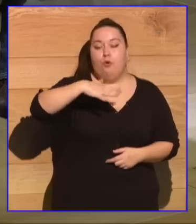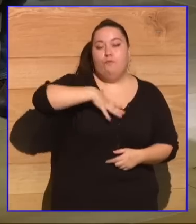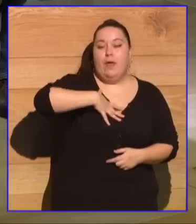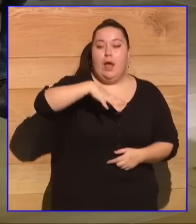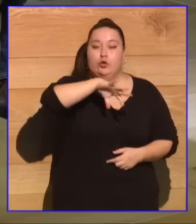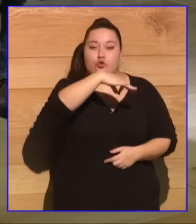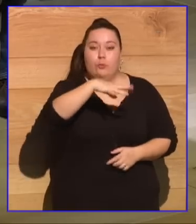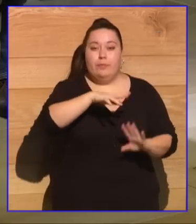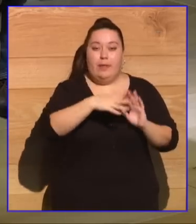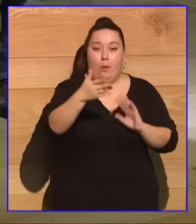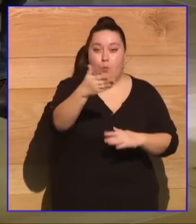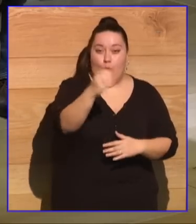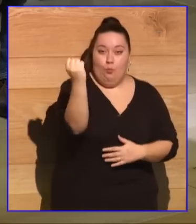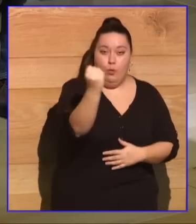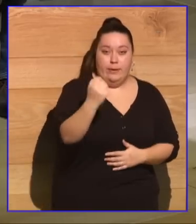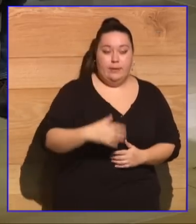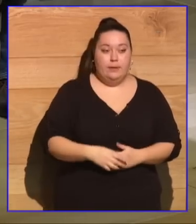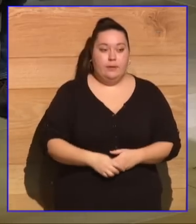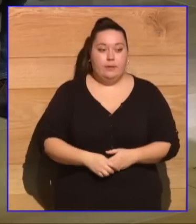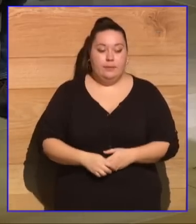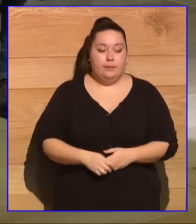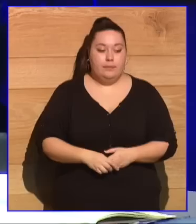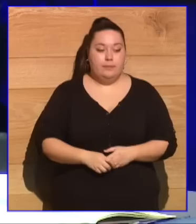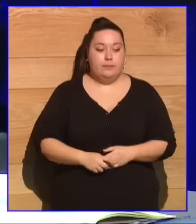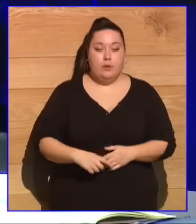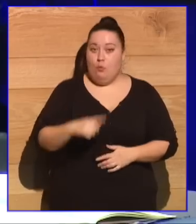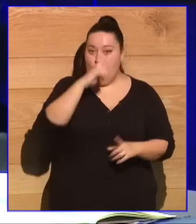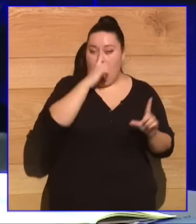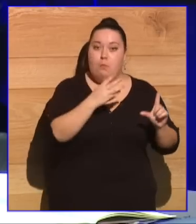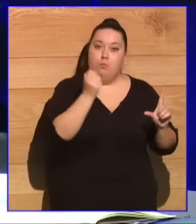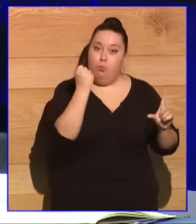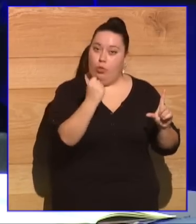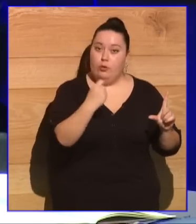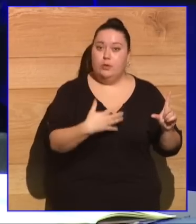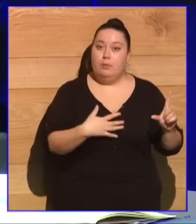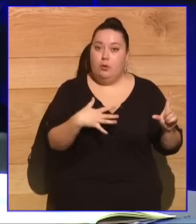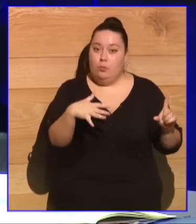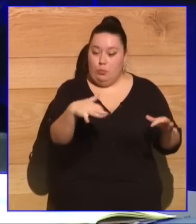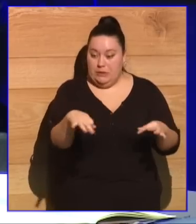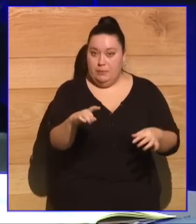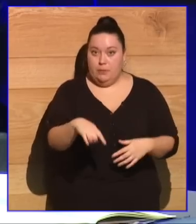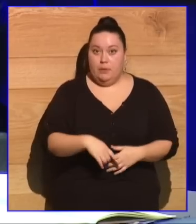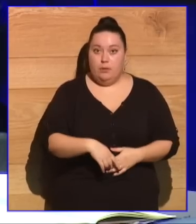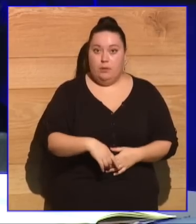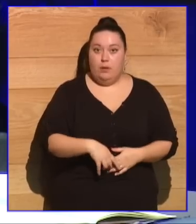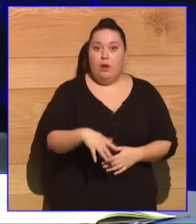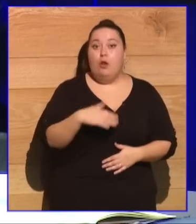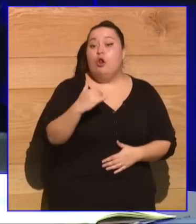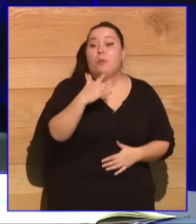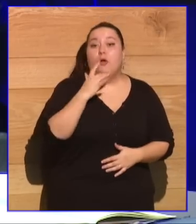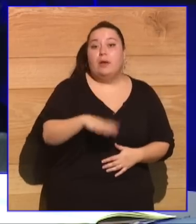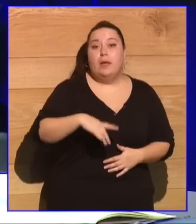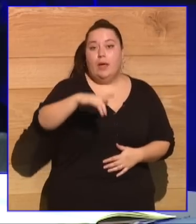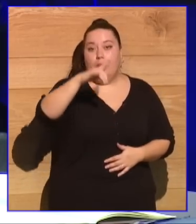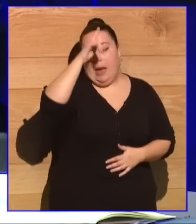Sí. por encima del mundo. Sencillito. O sea, como imágenes, poderosa indiscutiblemente, pero es simple, ¿no? ¿Quiénes son los malos? Alemania, pues una